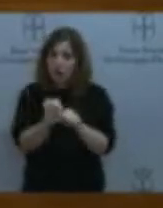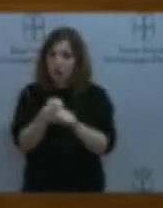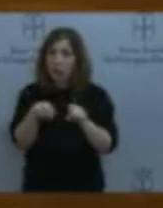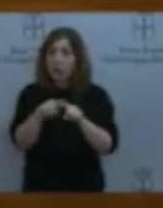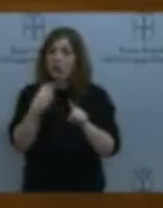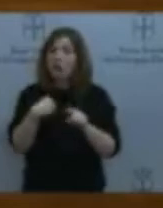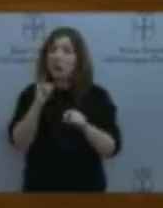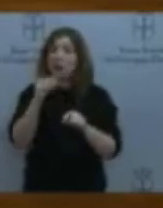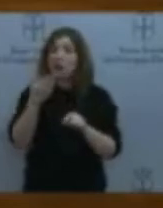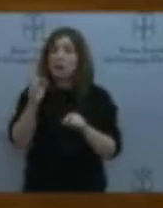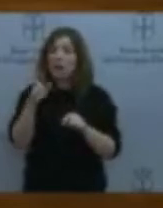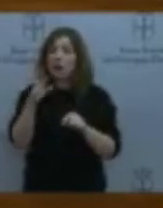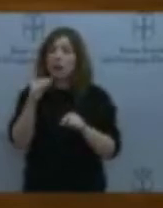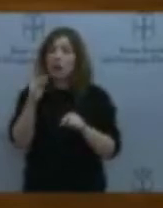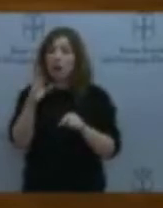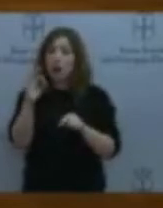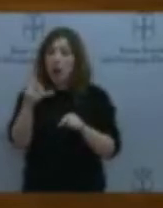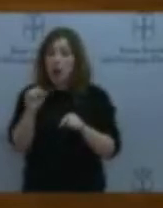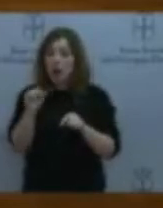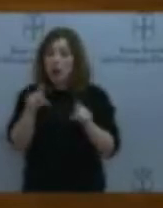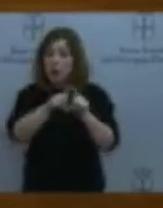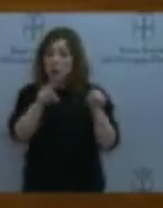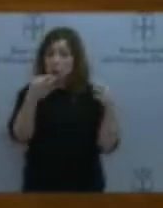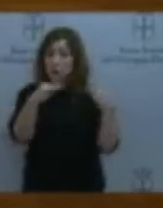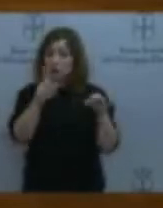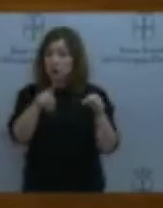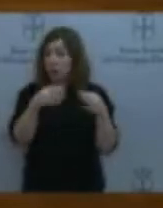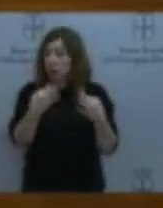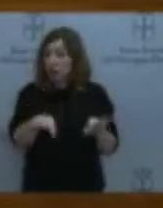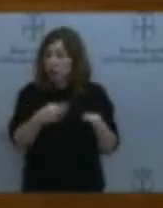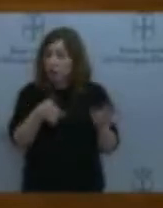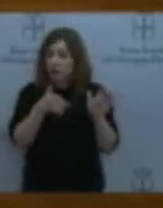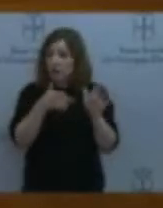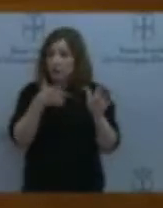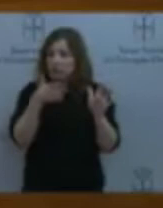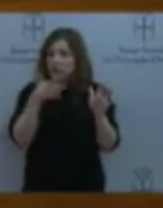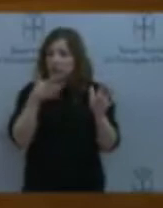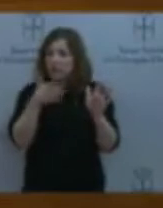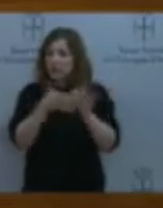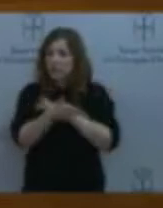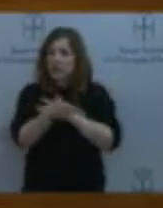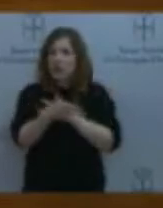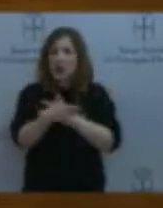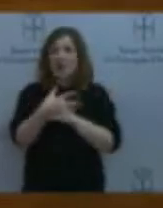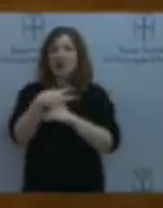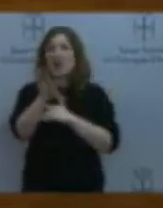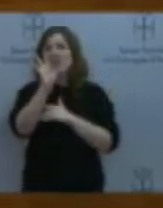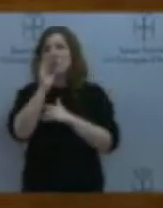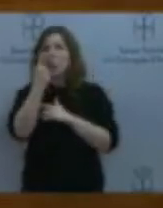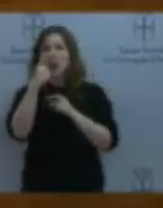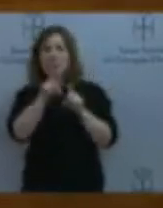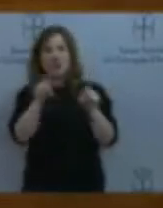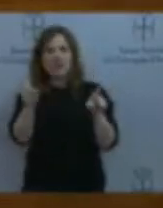Fíjense, empresas normales y corrientes. Un oligopolio, eso no es decir que es una decisión de una empresa que tiene todo el derecho del